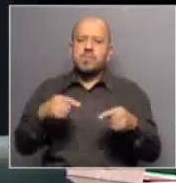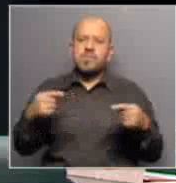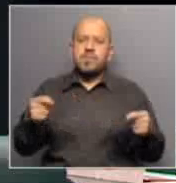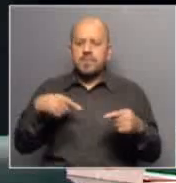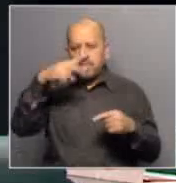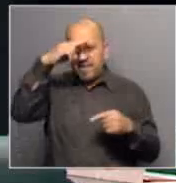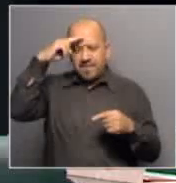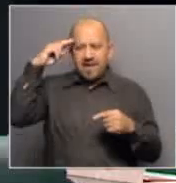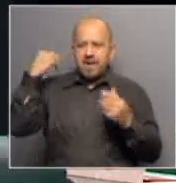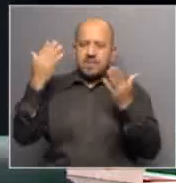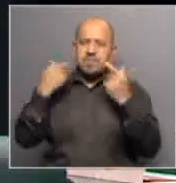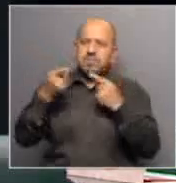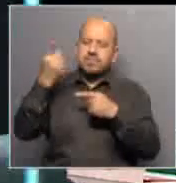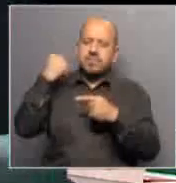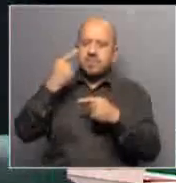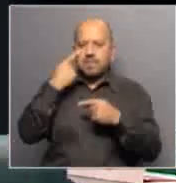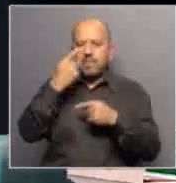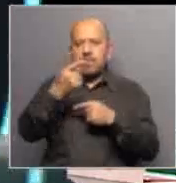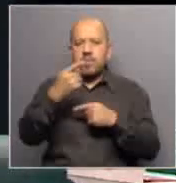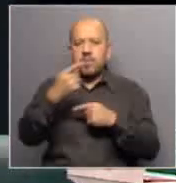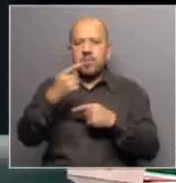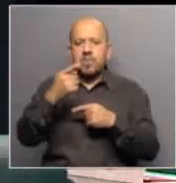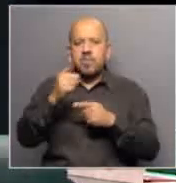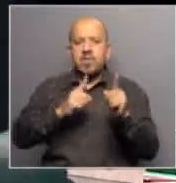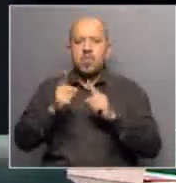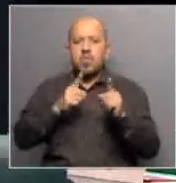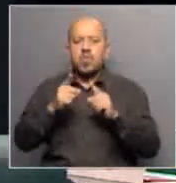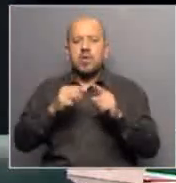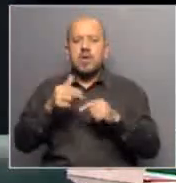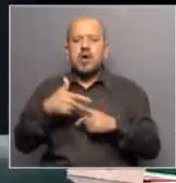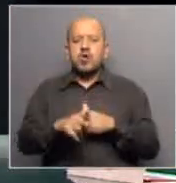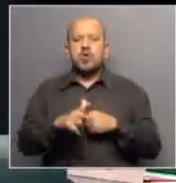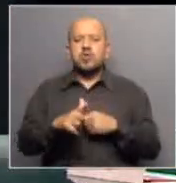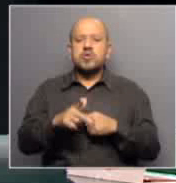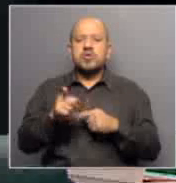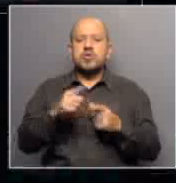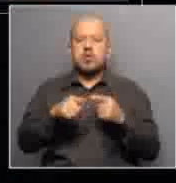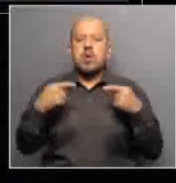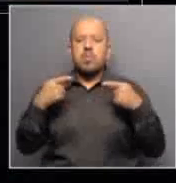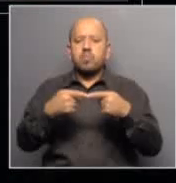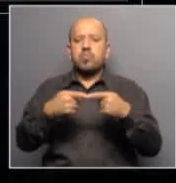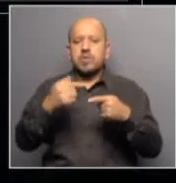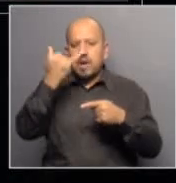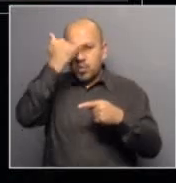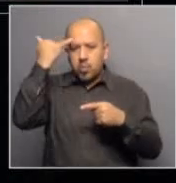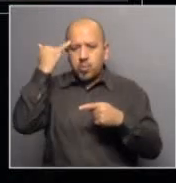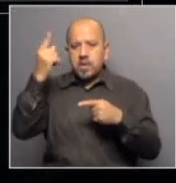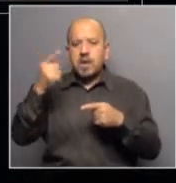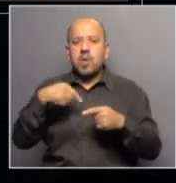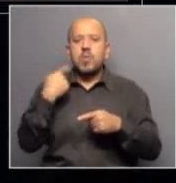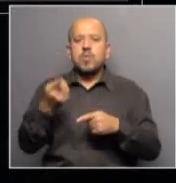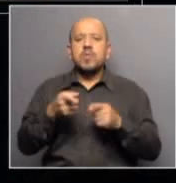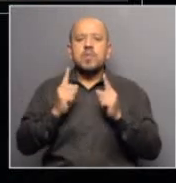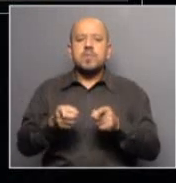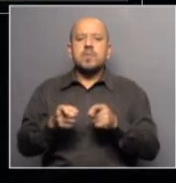que veíamos en algunas casas, en algunos balnearios de Rocha. Tal fue el caso de Punta Rubia, por ejemplo, pero se dieron en otras